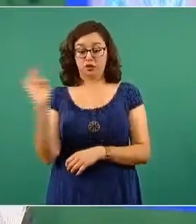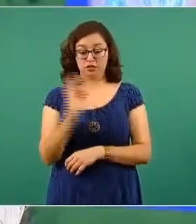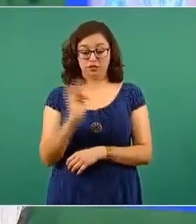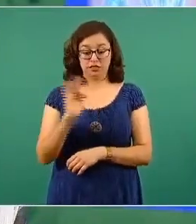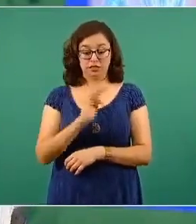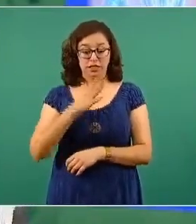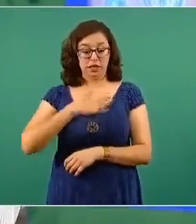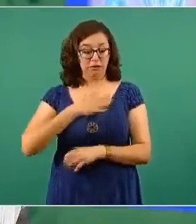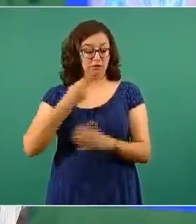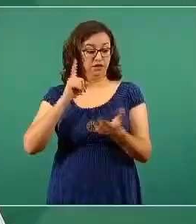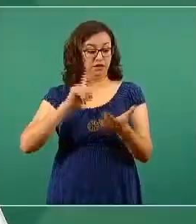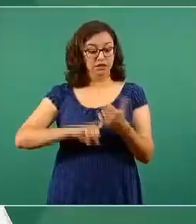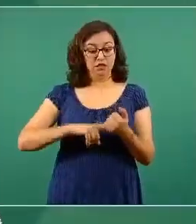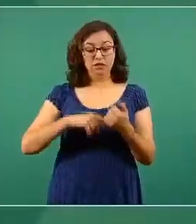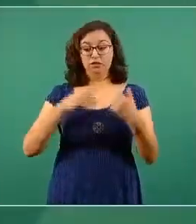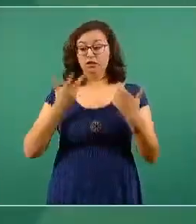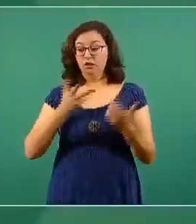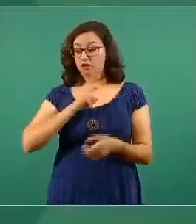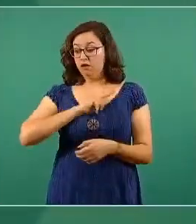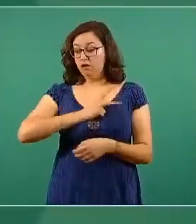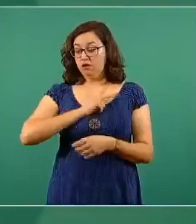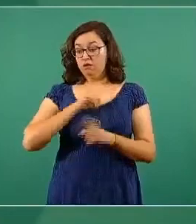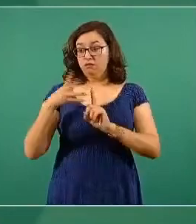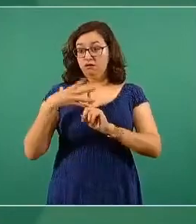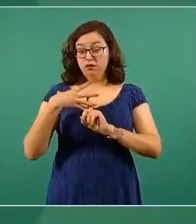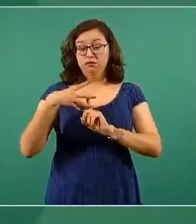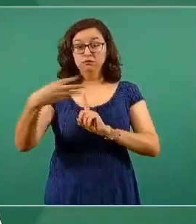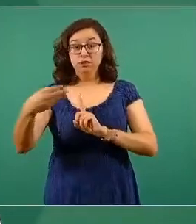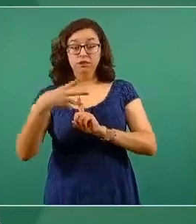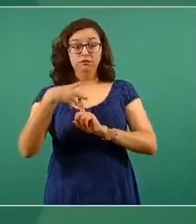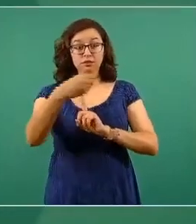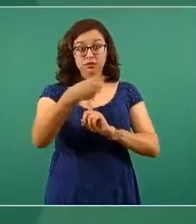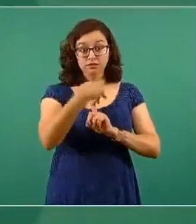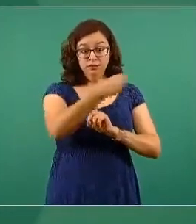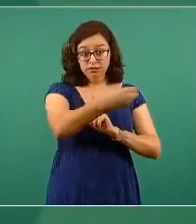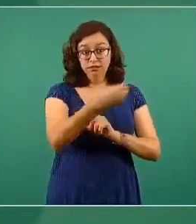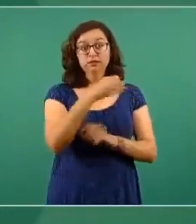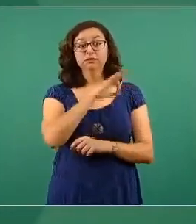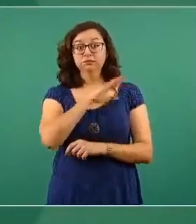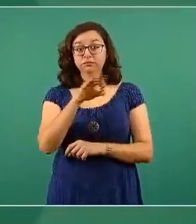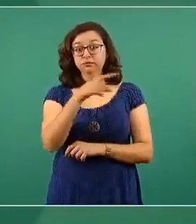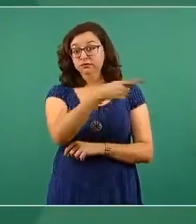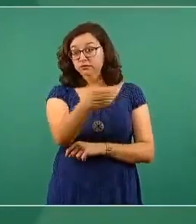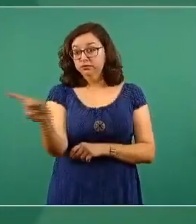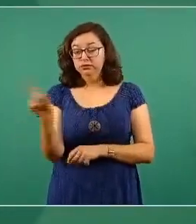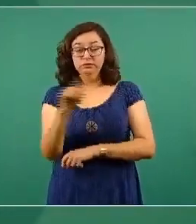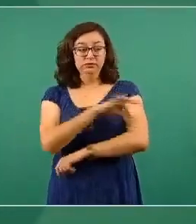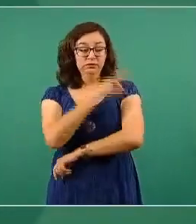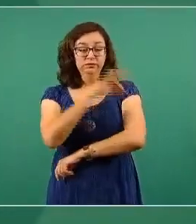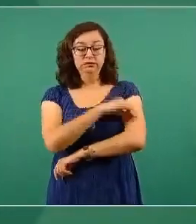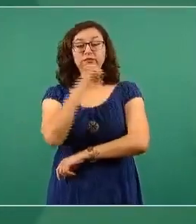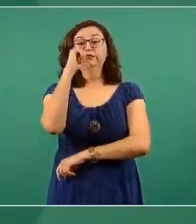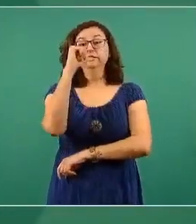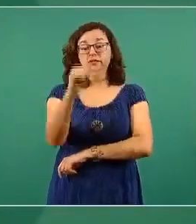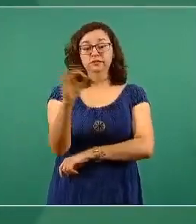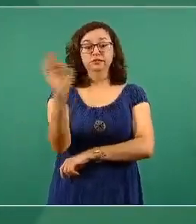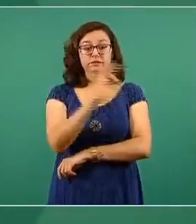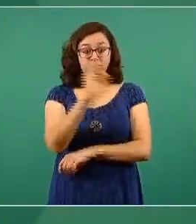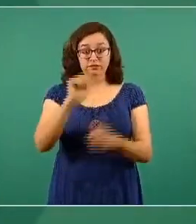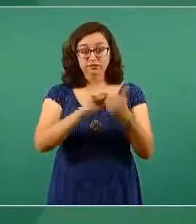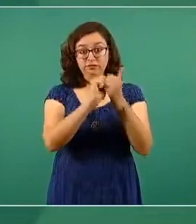no estén vacunadas y entonces que sí puedan estas otras personas desarrollar todavía enfermedad grave o inclusive